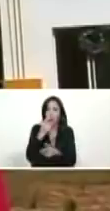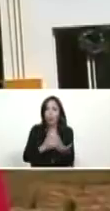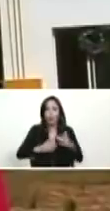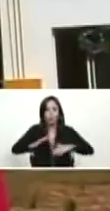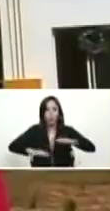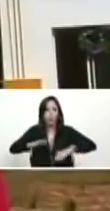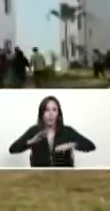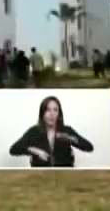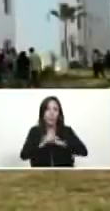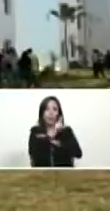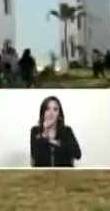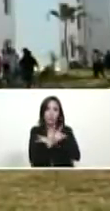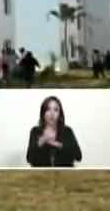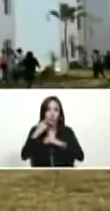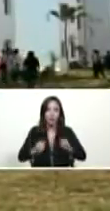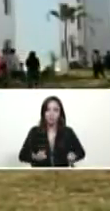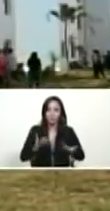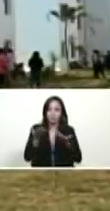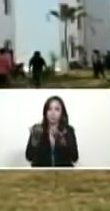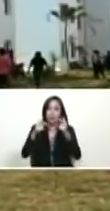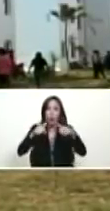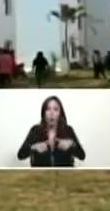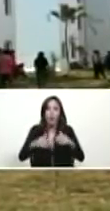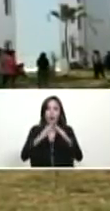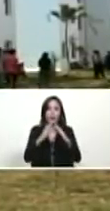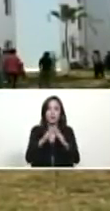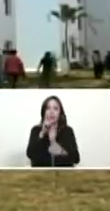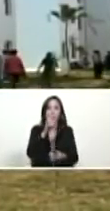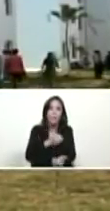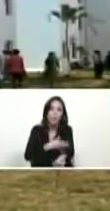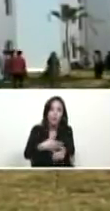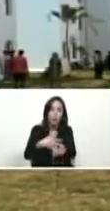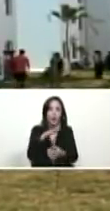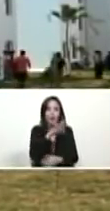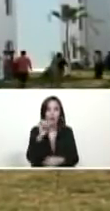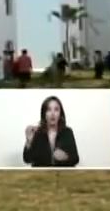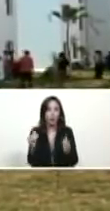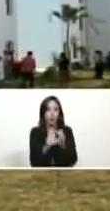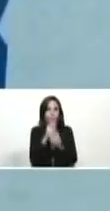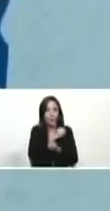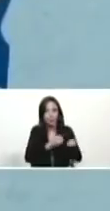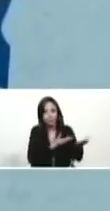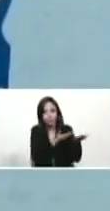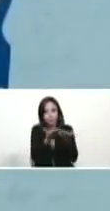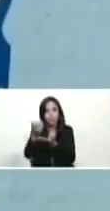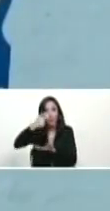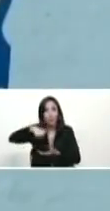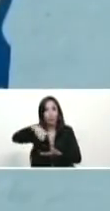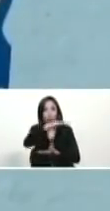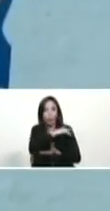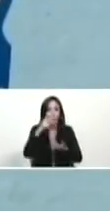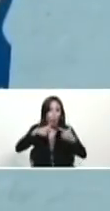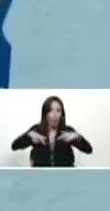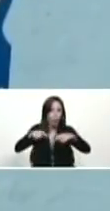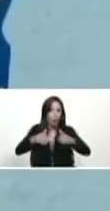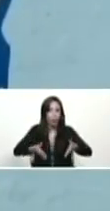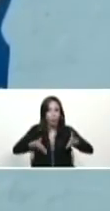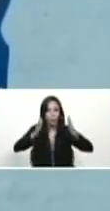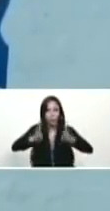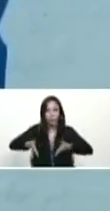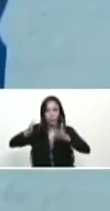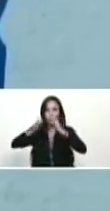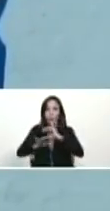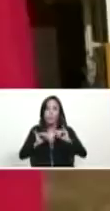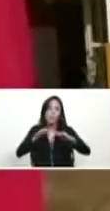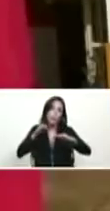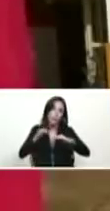zuliano. Le estamos entregando 2.500.000 de viviendas al pueblo en el complejo habitacional